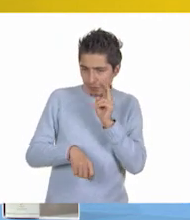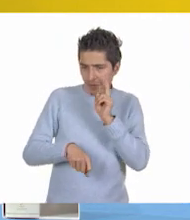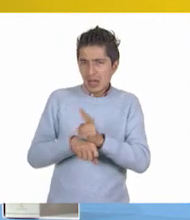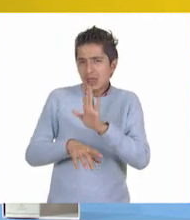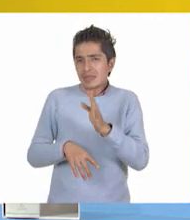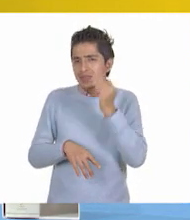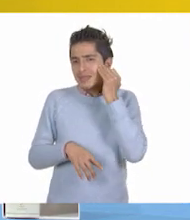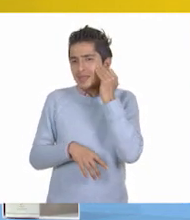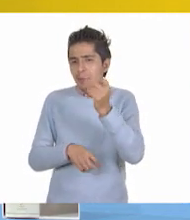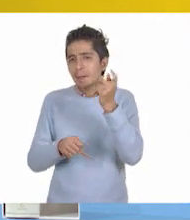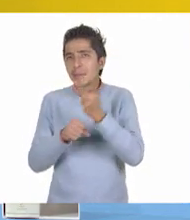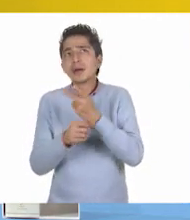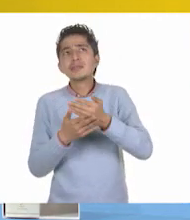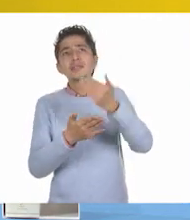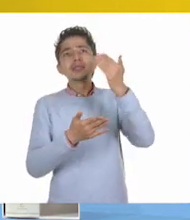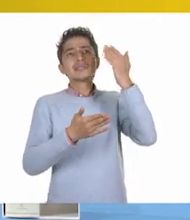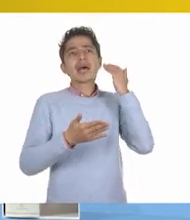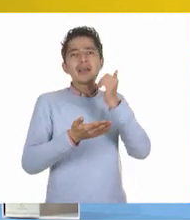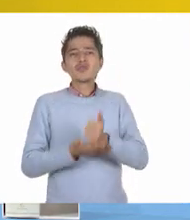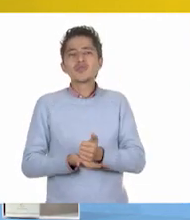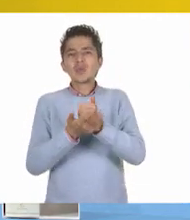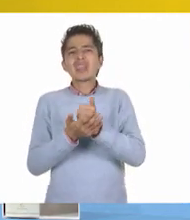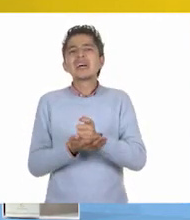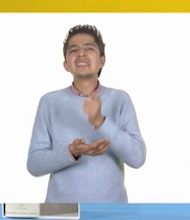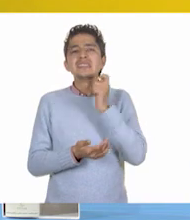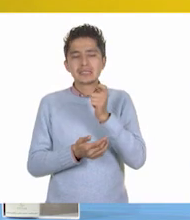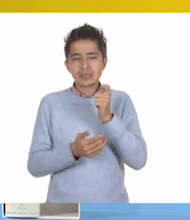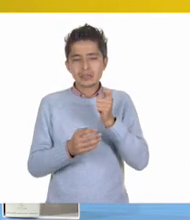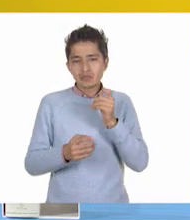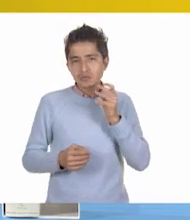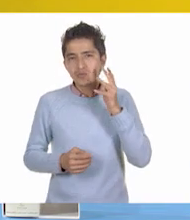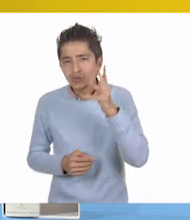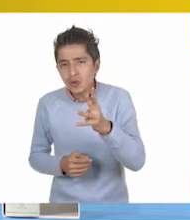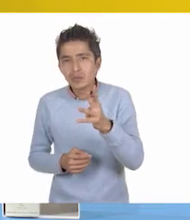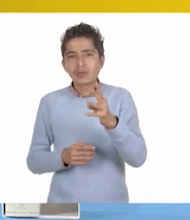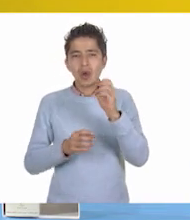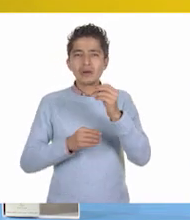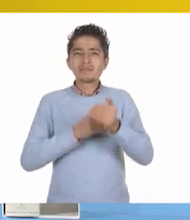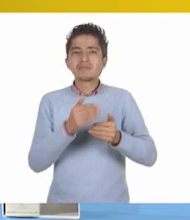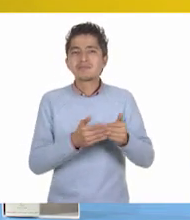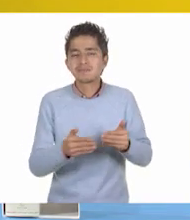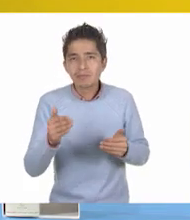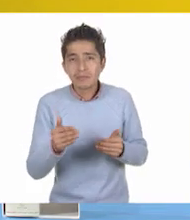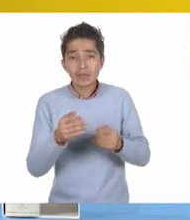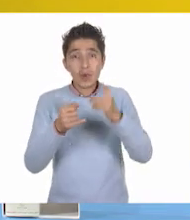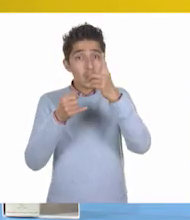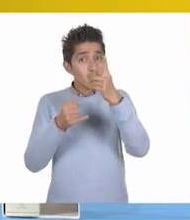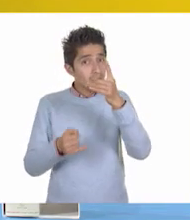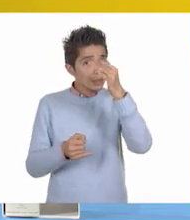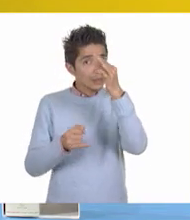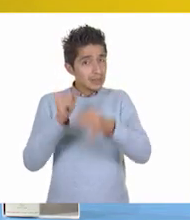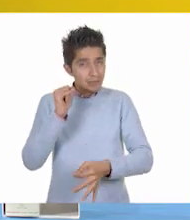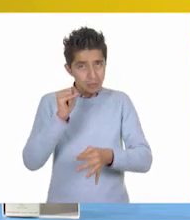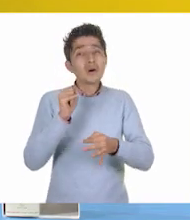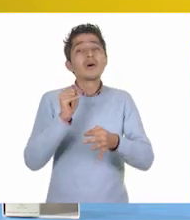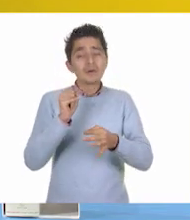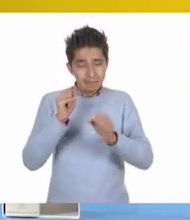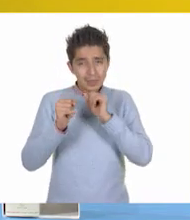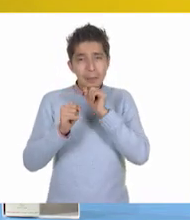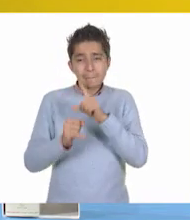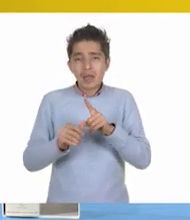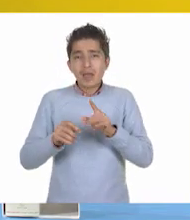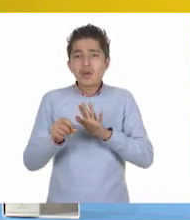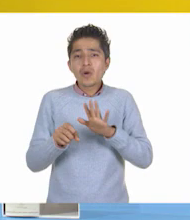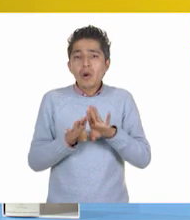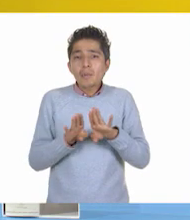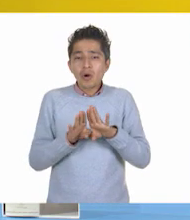verbales en pasado nos ayudan a indicar sucesión o simultaneidad. Y por último, estableceremos los pasos